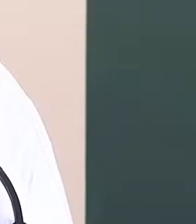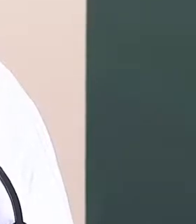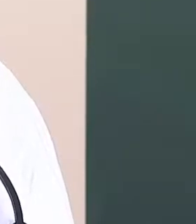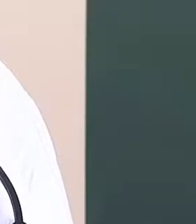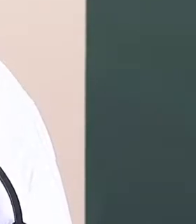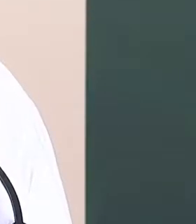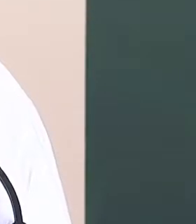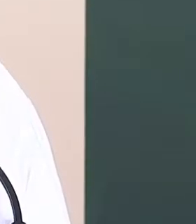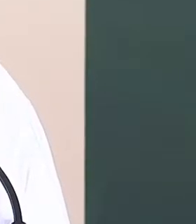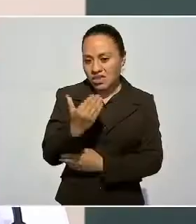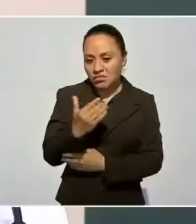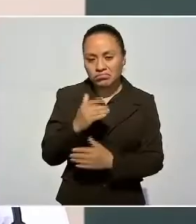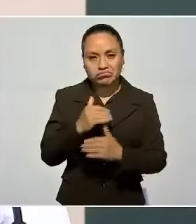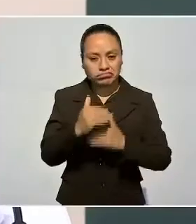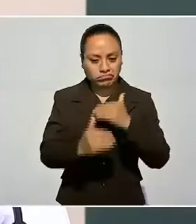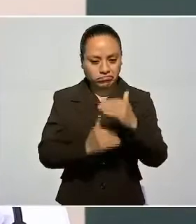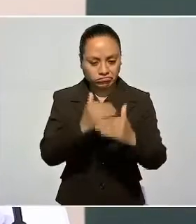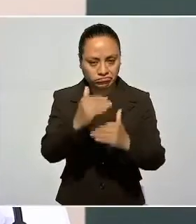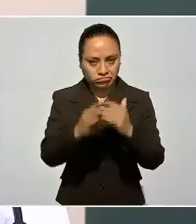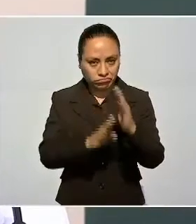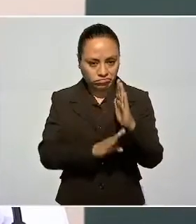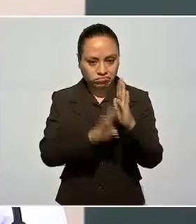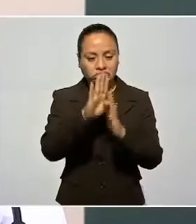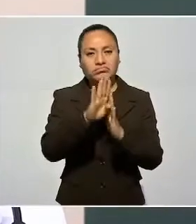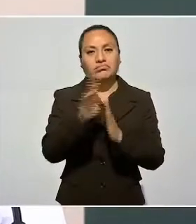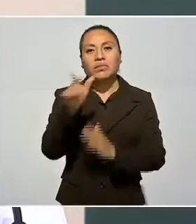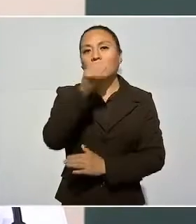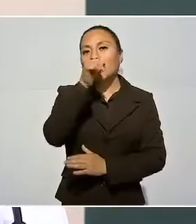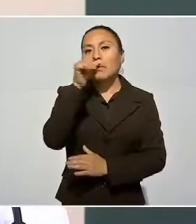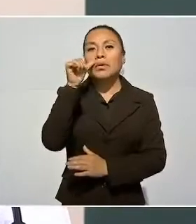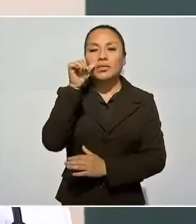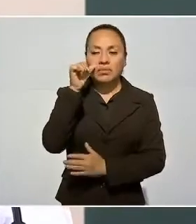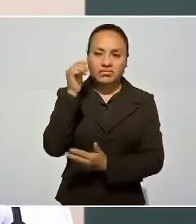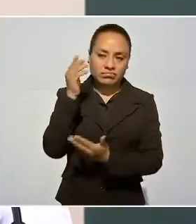mayor bien y prosperidad. Benito Juárez García.